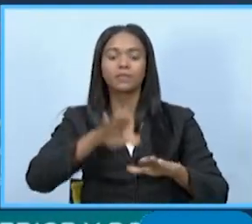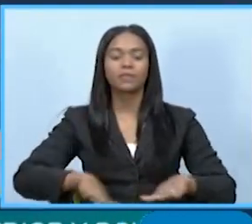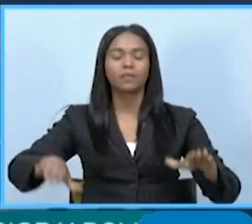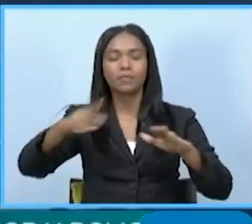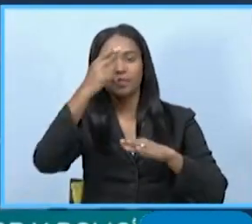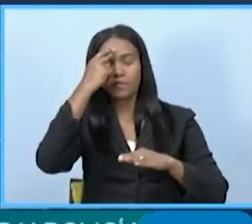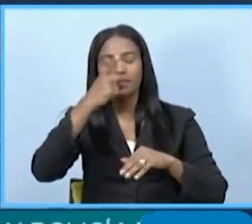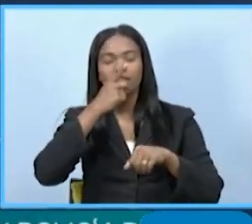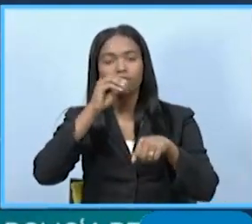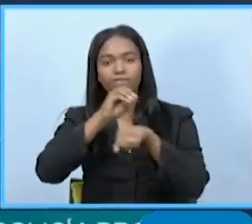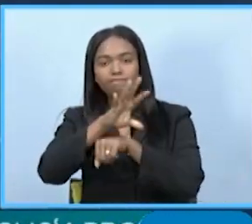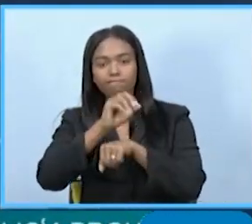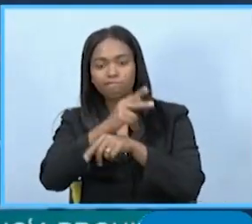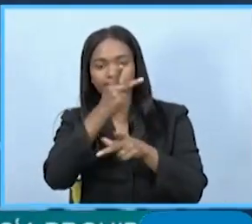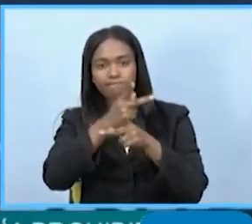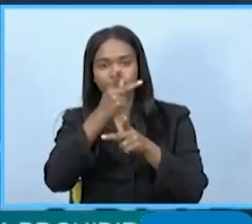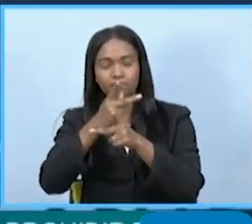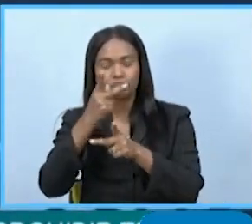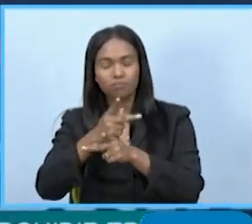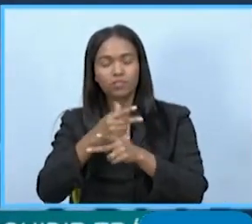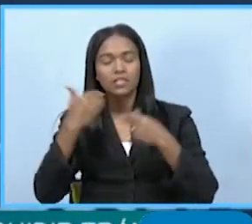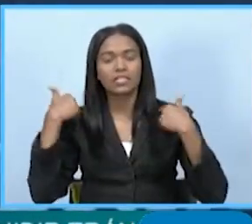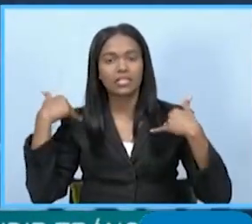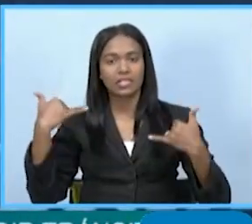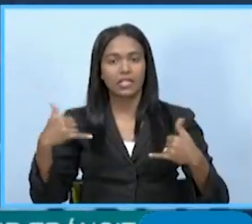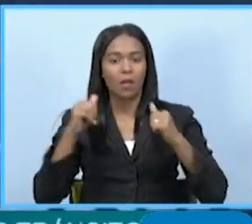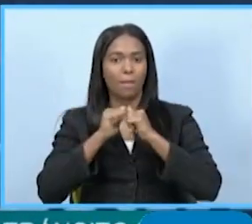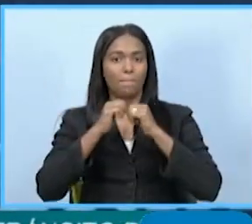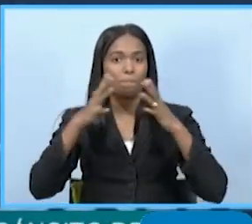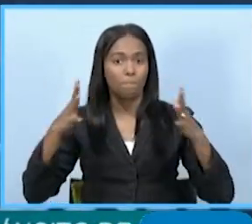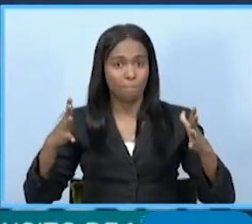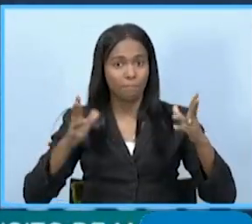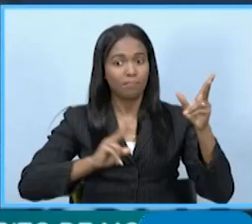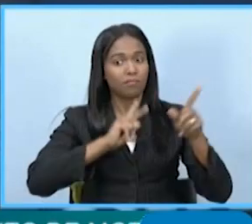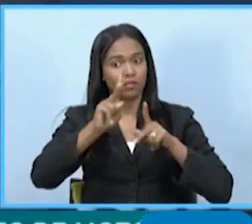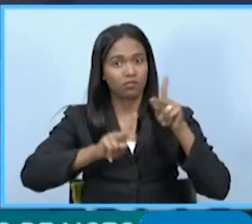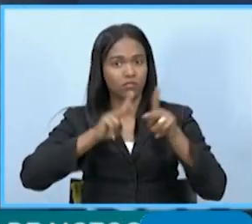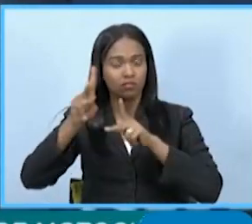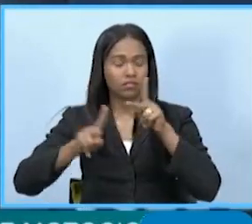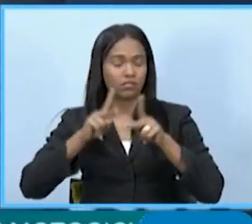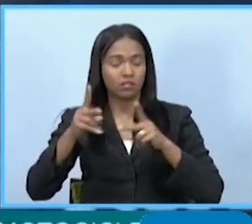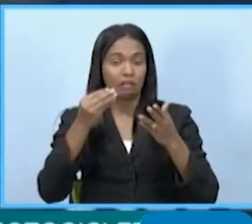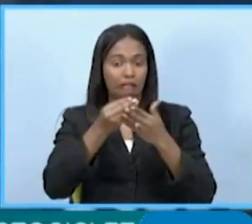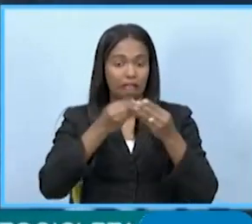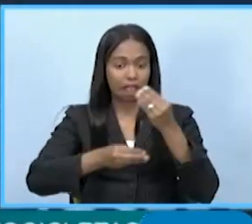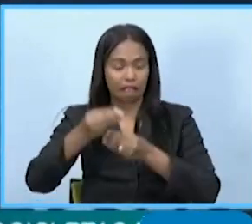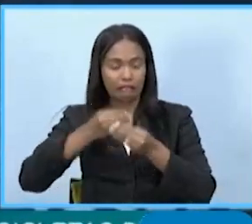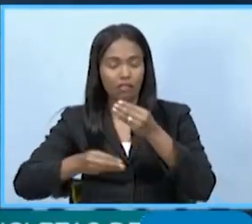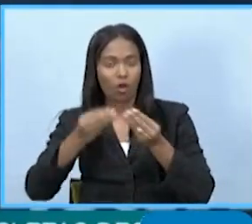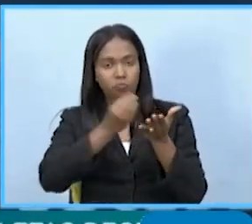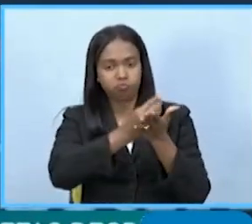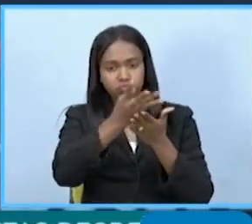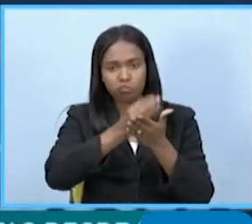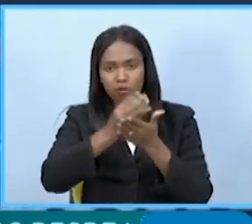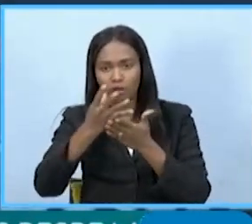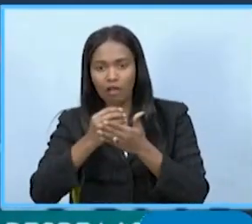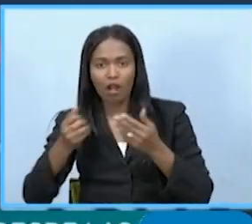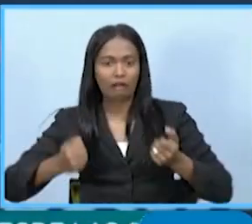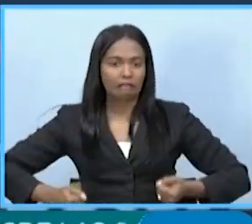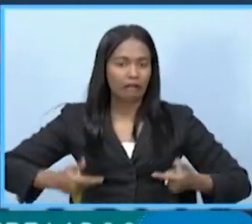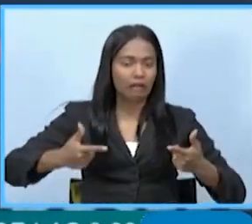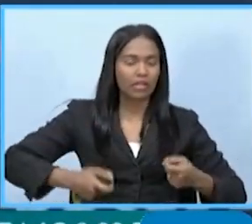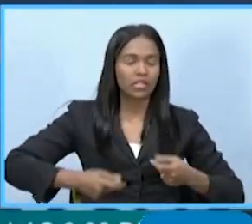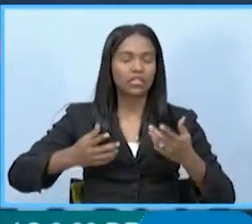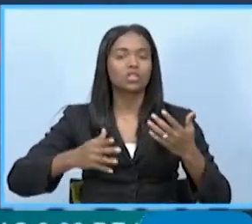las navidades, hay un gran movimiento de recursos económicos, de compras, de gastos